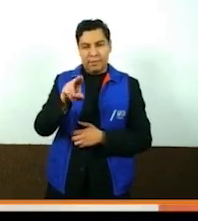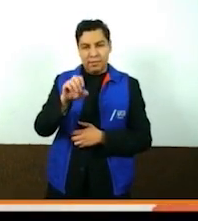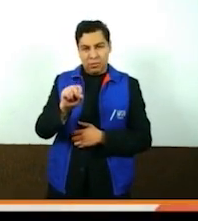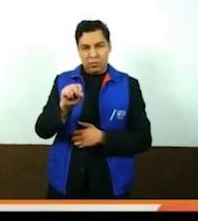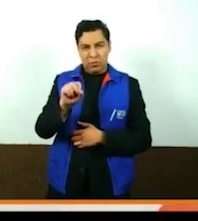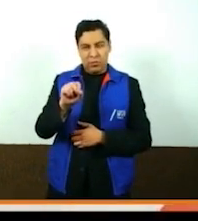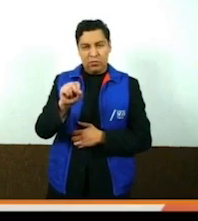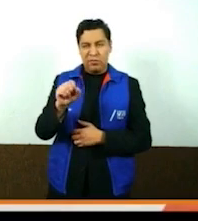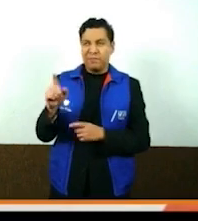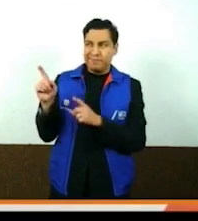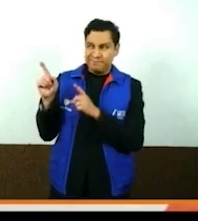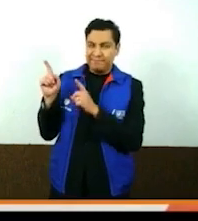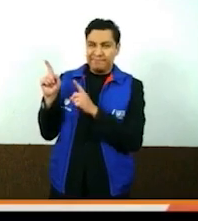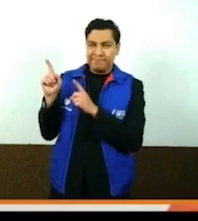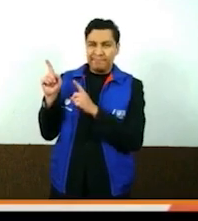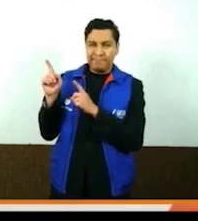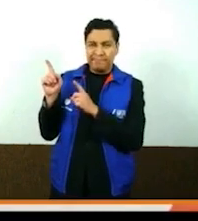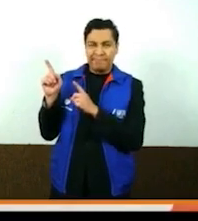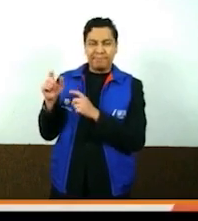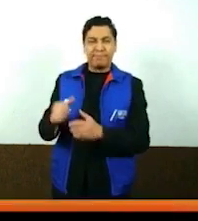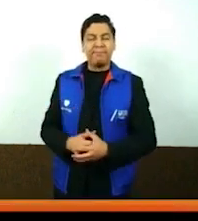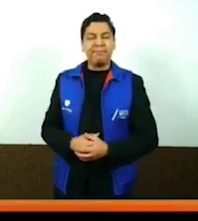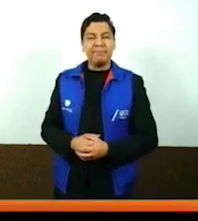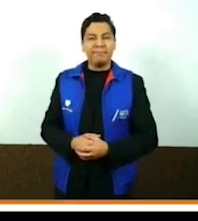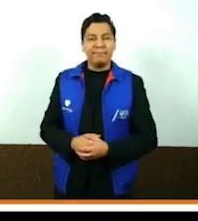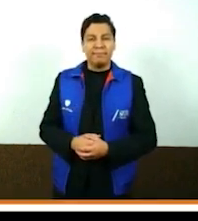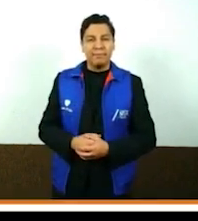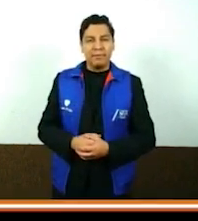Jesús Roberto Sánchez Mendiola,